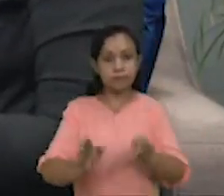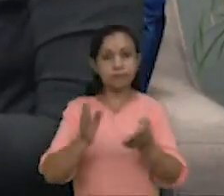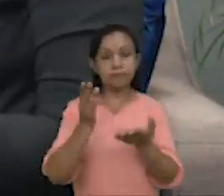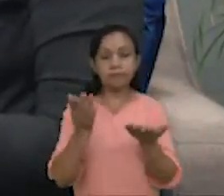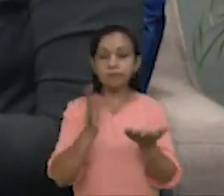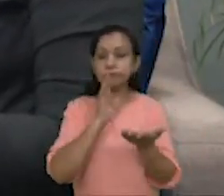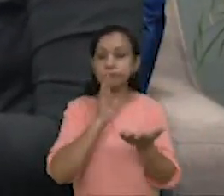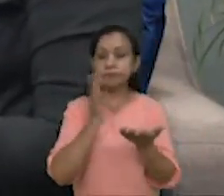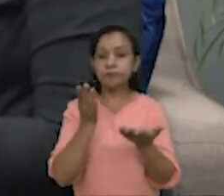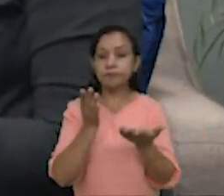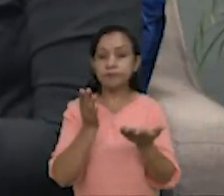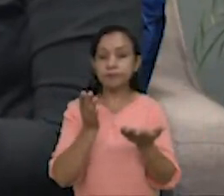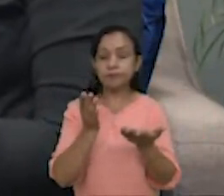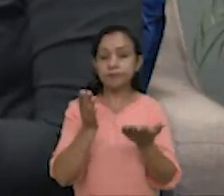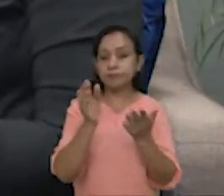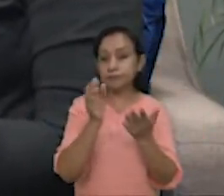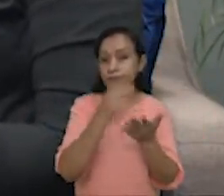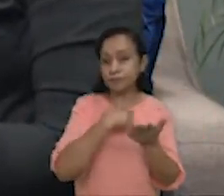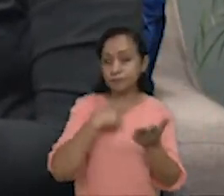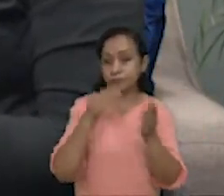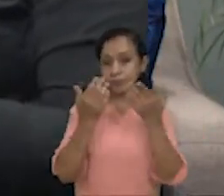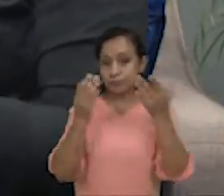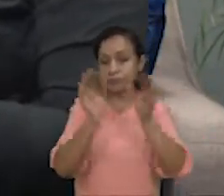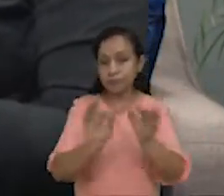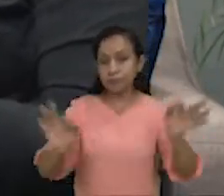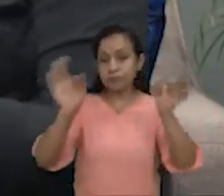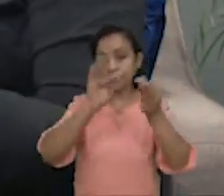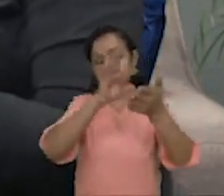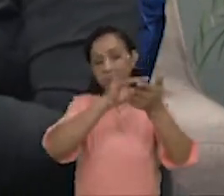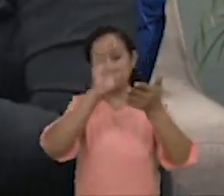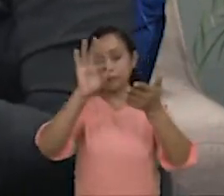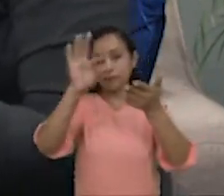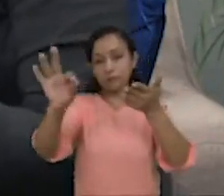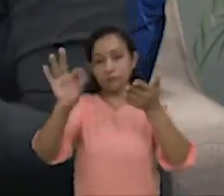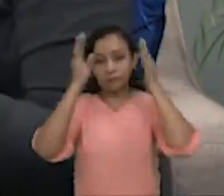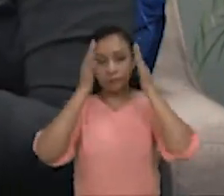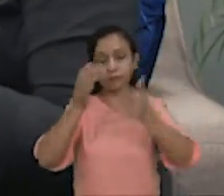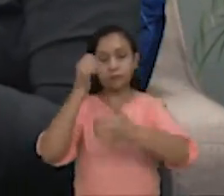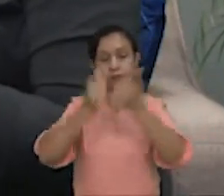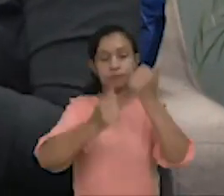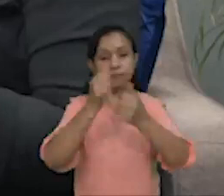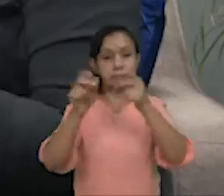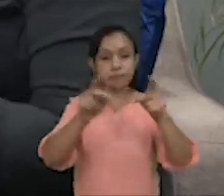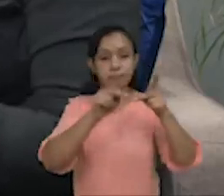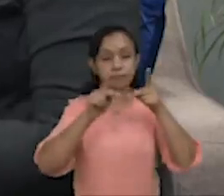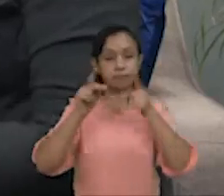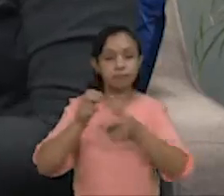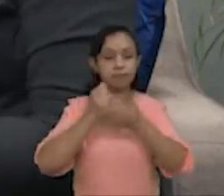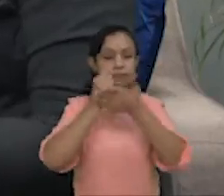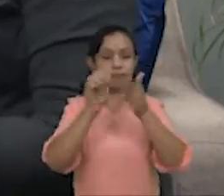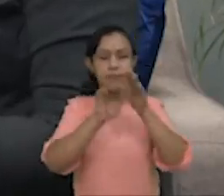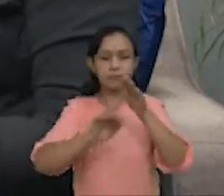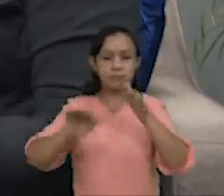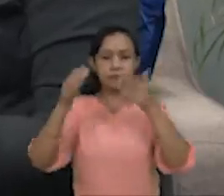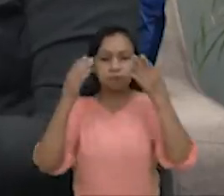que descontaminando la agenda y priorizando los problemas, o por lo menos enfoque hacia los problemas que tiene la gente, vamos a darle más